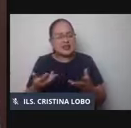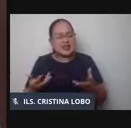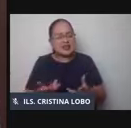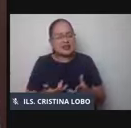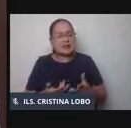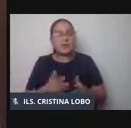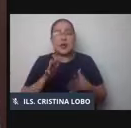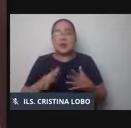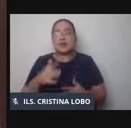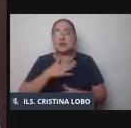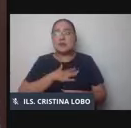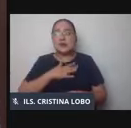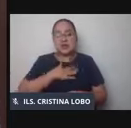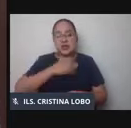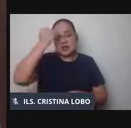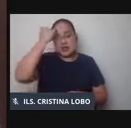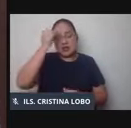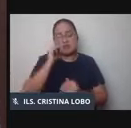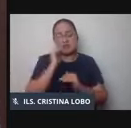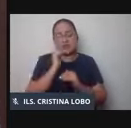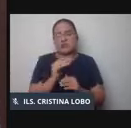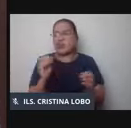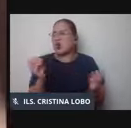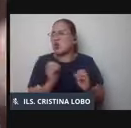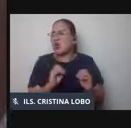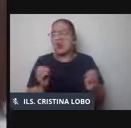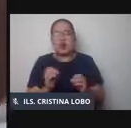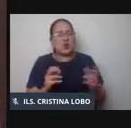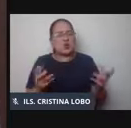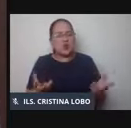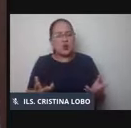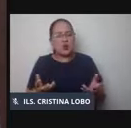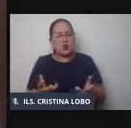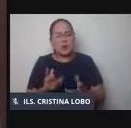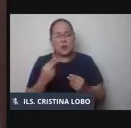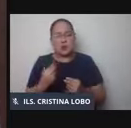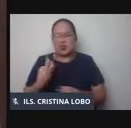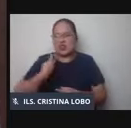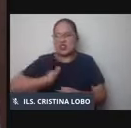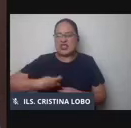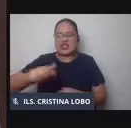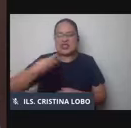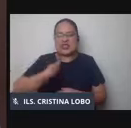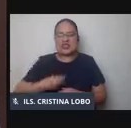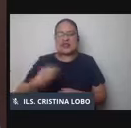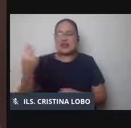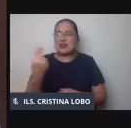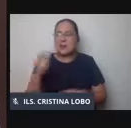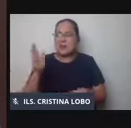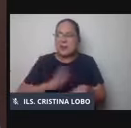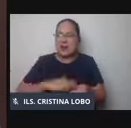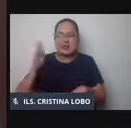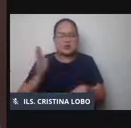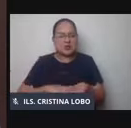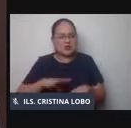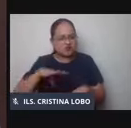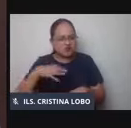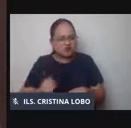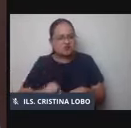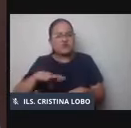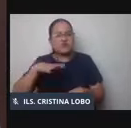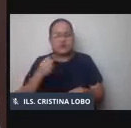hacia nosotros, una fuerte crítica hacia nosotras, una fuerte exigencia hacia nosotras. Y